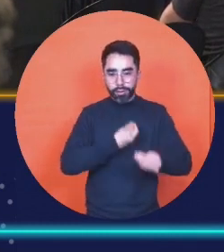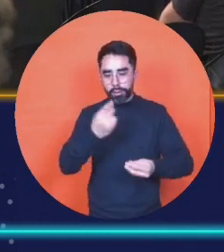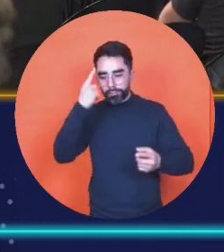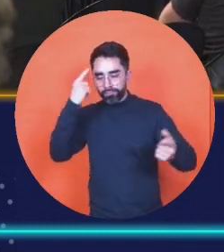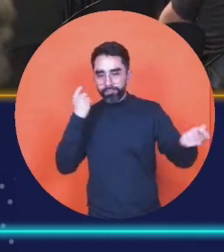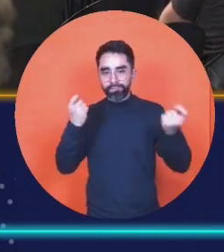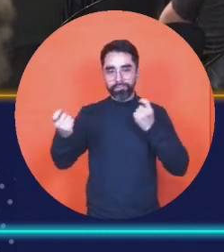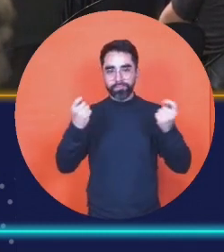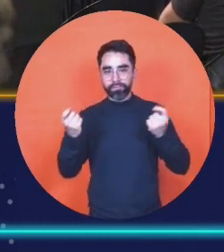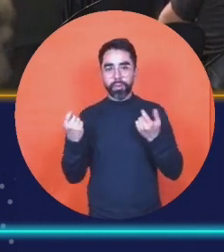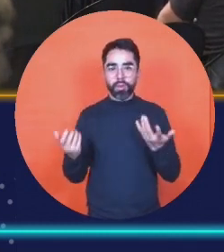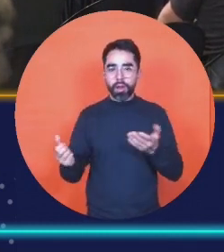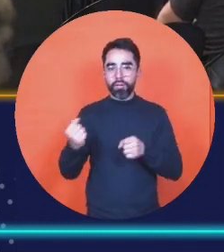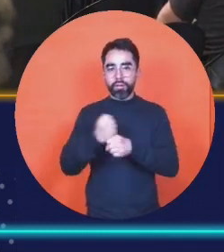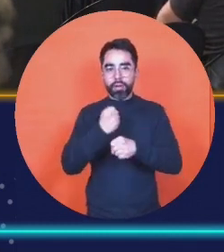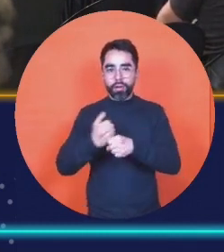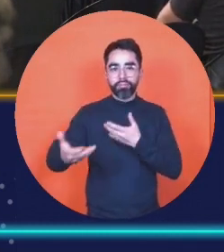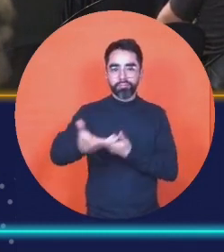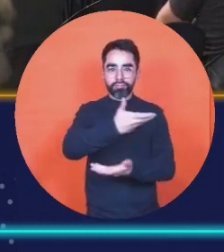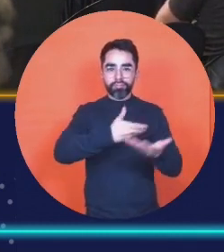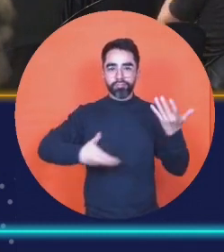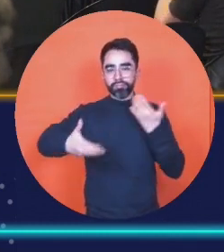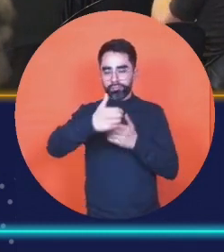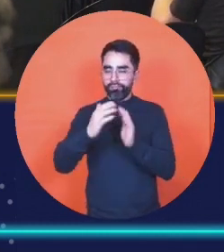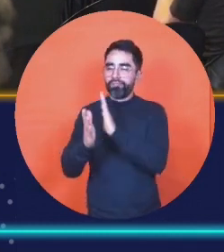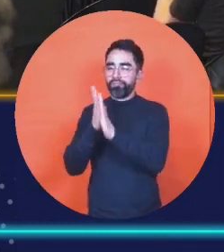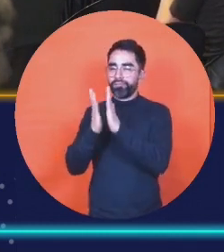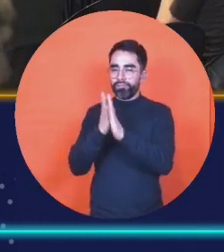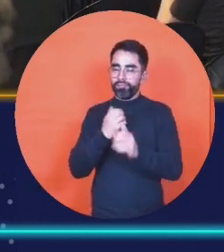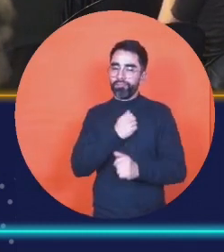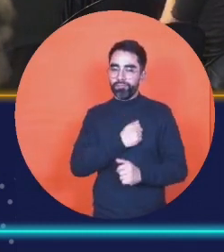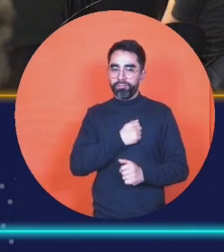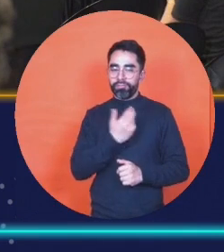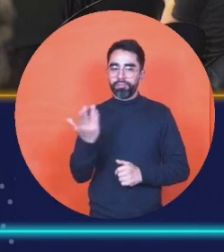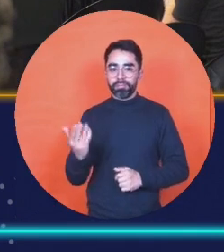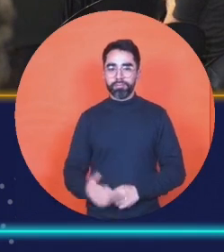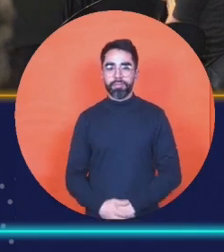abordaron. Estaría genial conocer un poquito más.